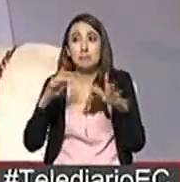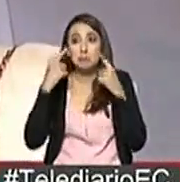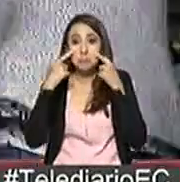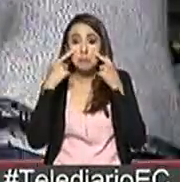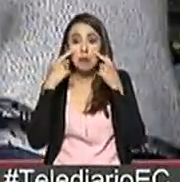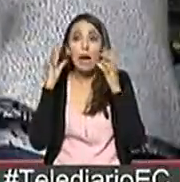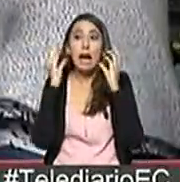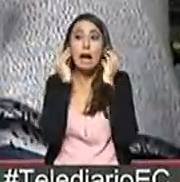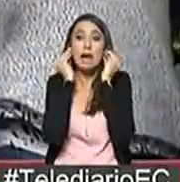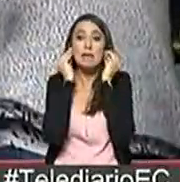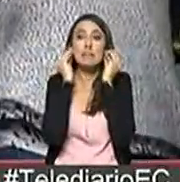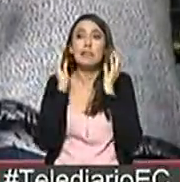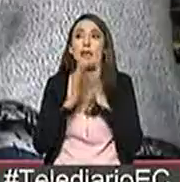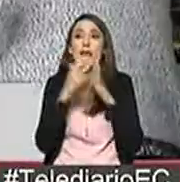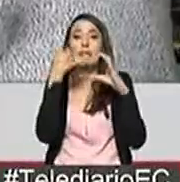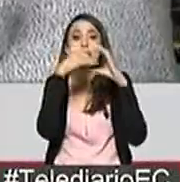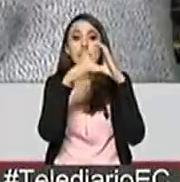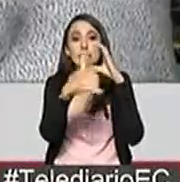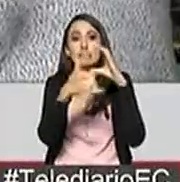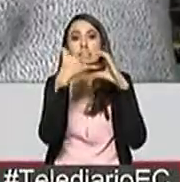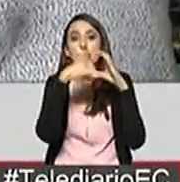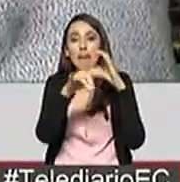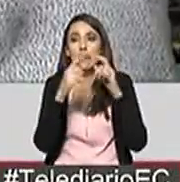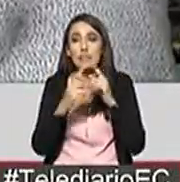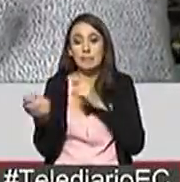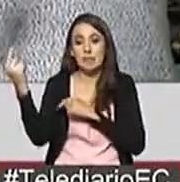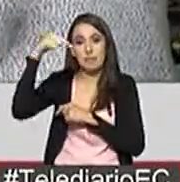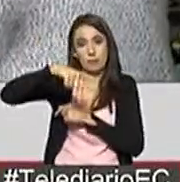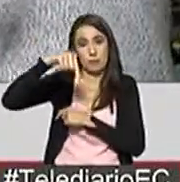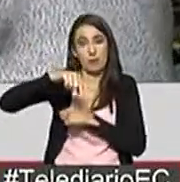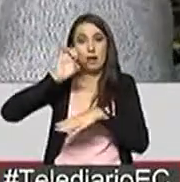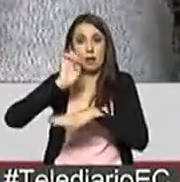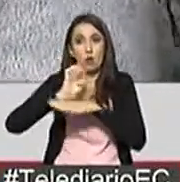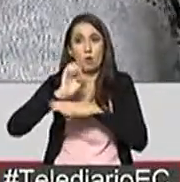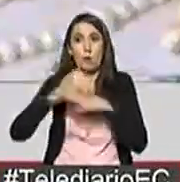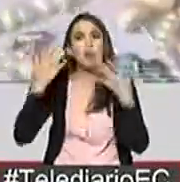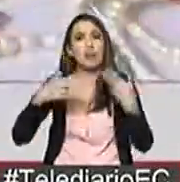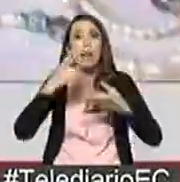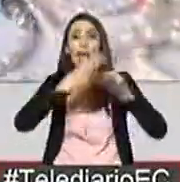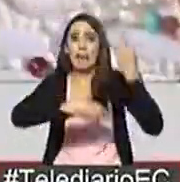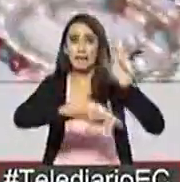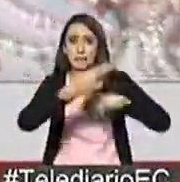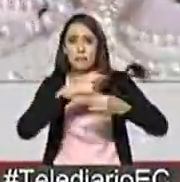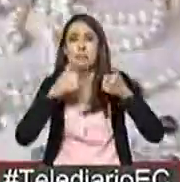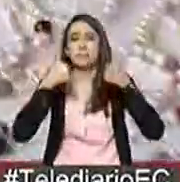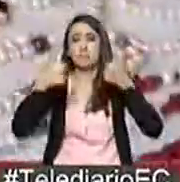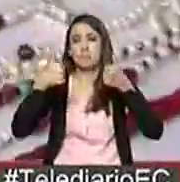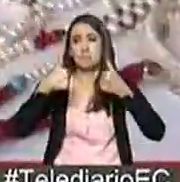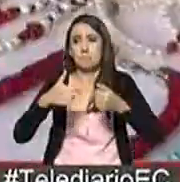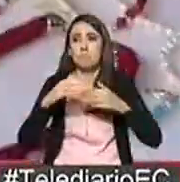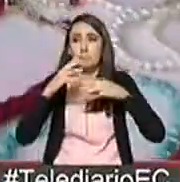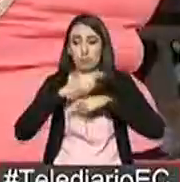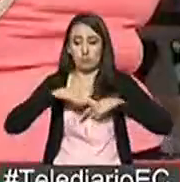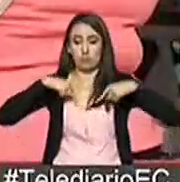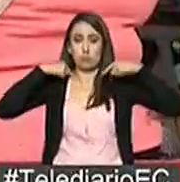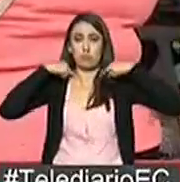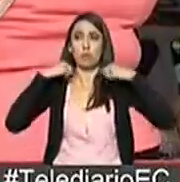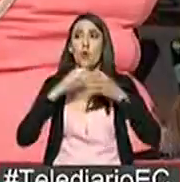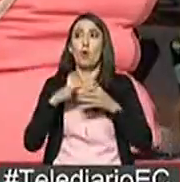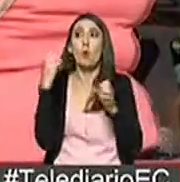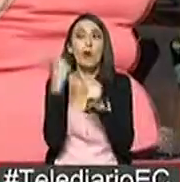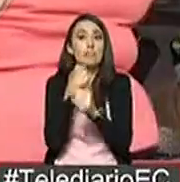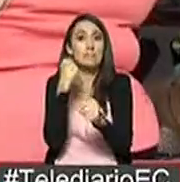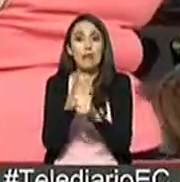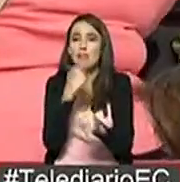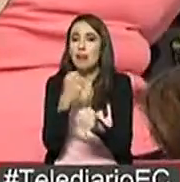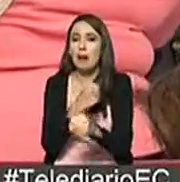Salinas. Ventas excelentes, han tenido mucha acogida al público. Las joyas de María han cruzado las fronteras. Son trabajos